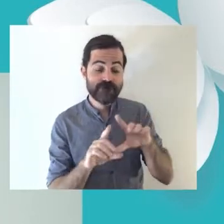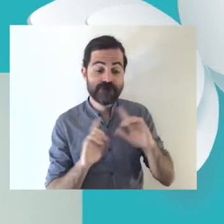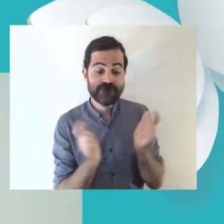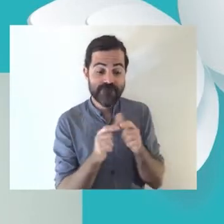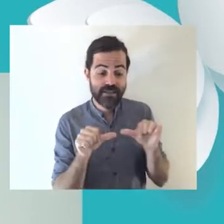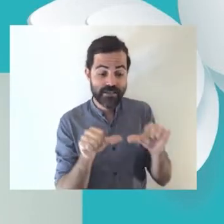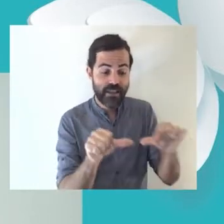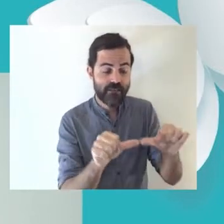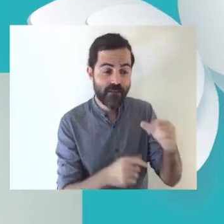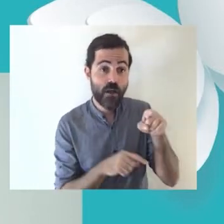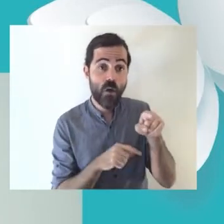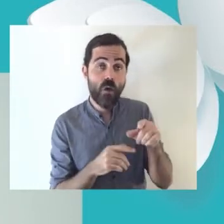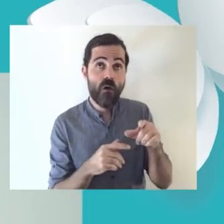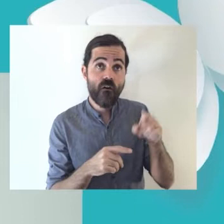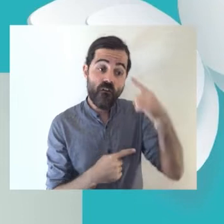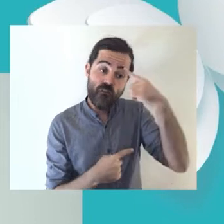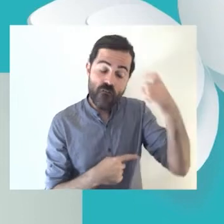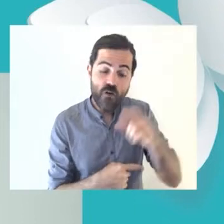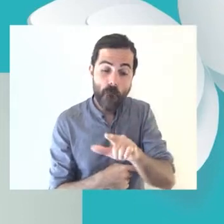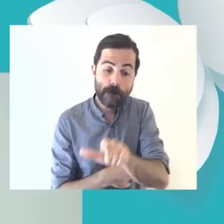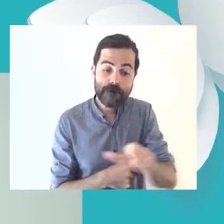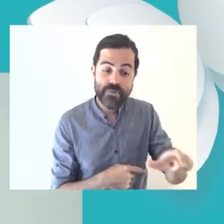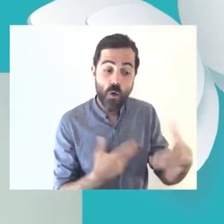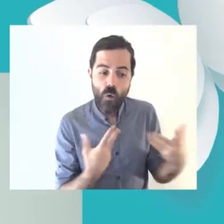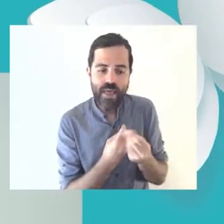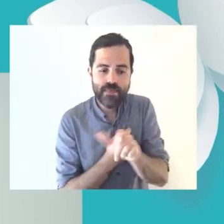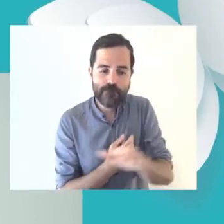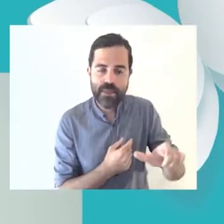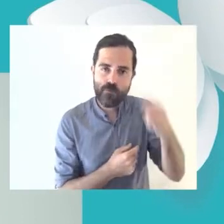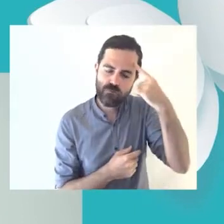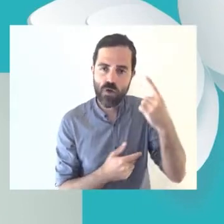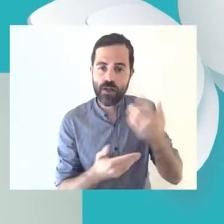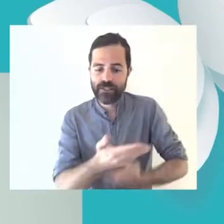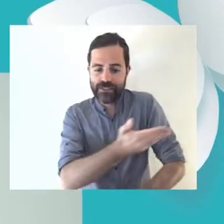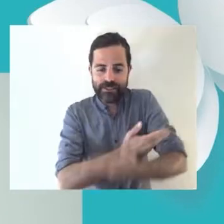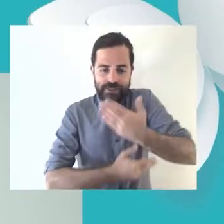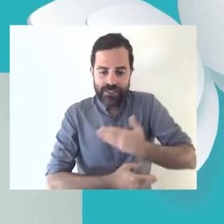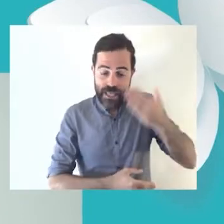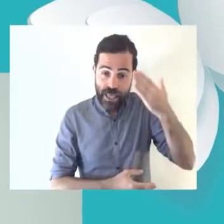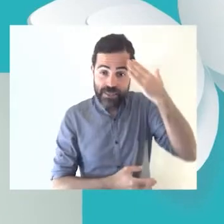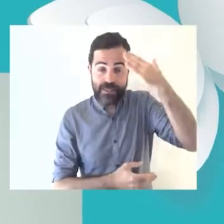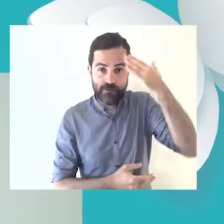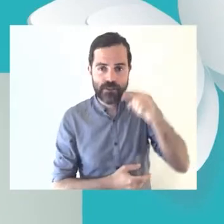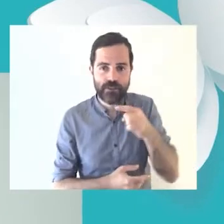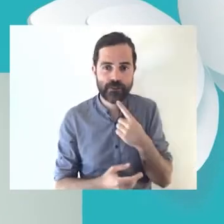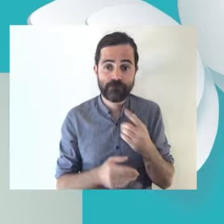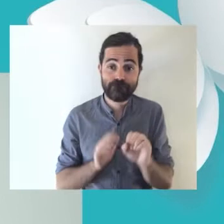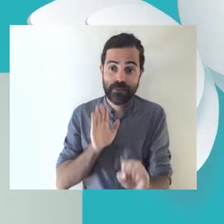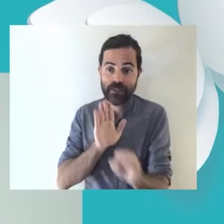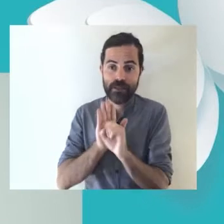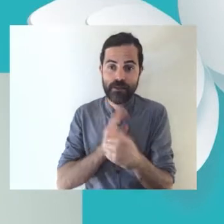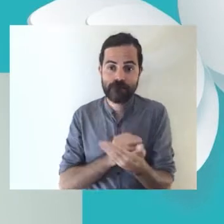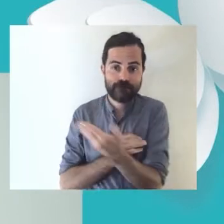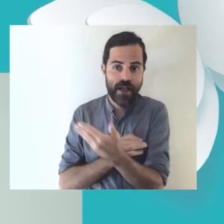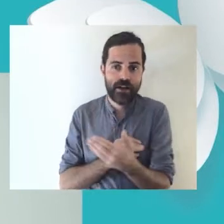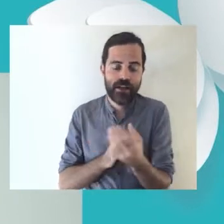sostenibles para personas con discapacidad intelectual y trabajamos bajo la marca Green Events, que es la marca con